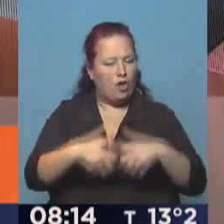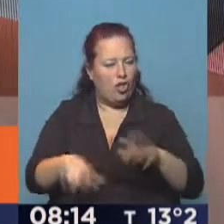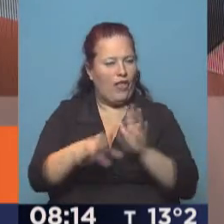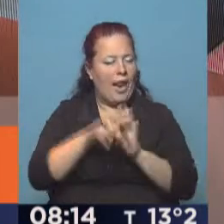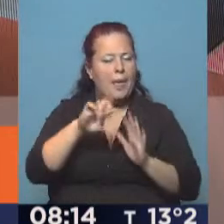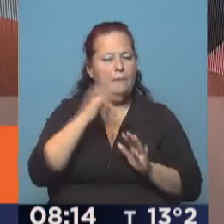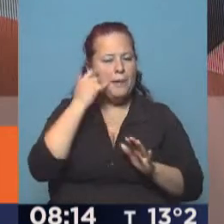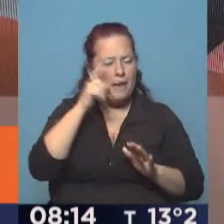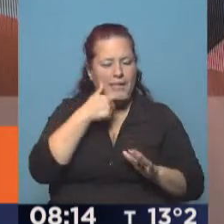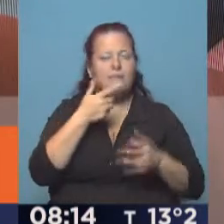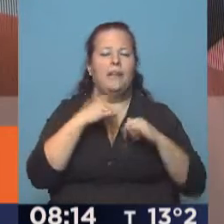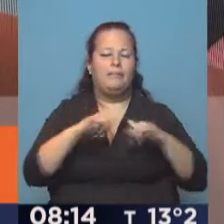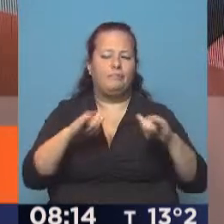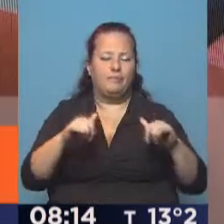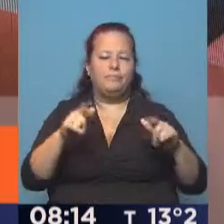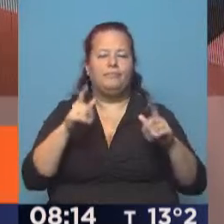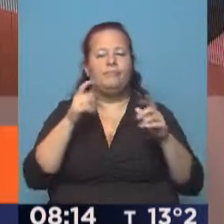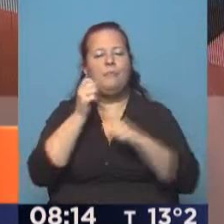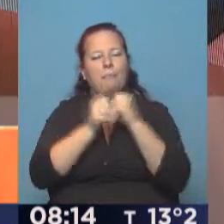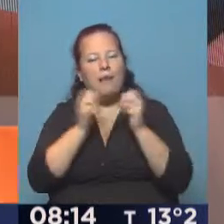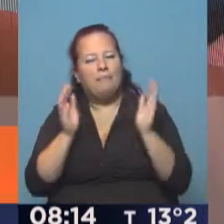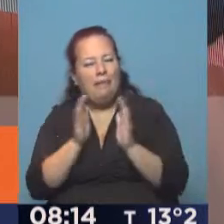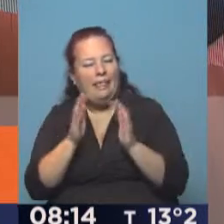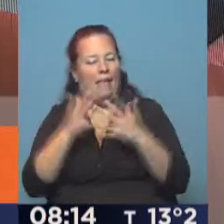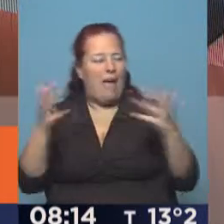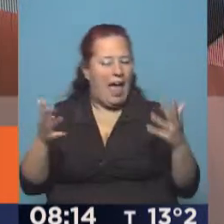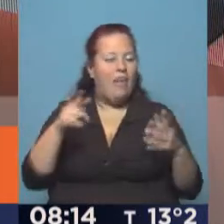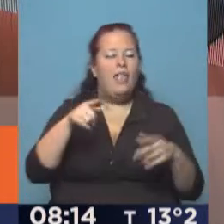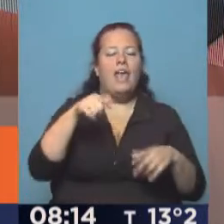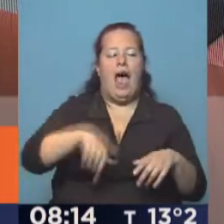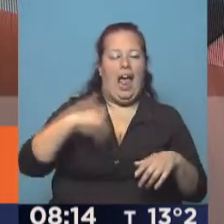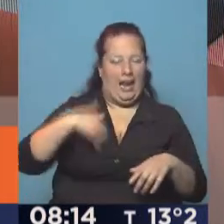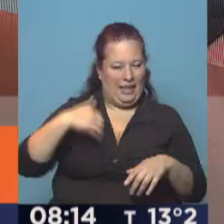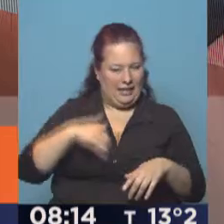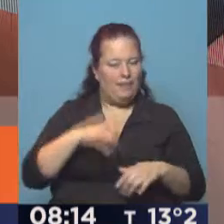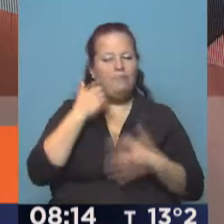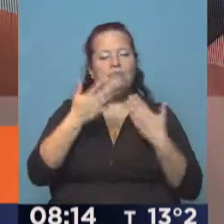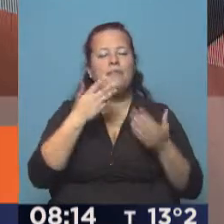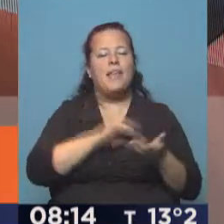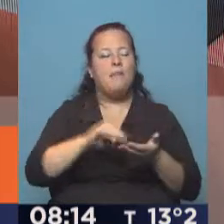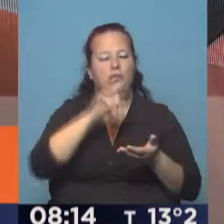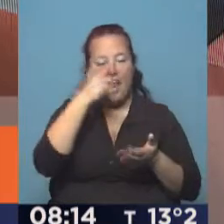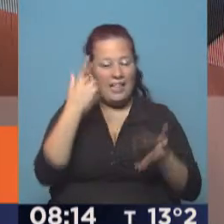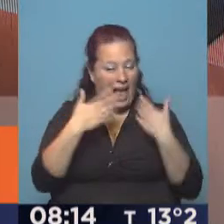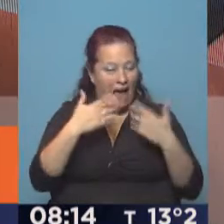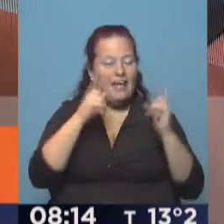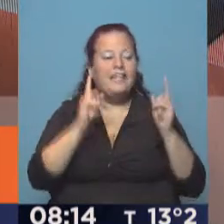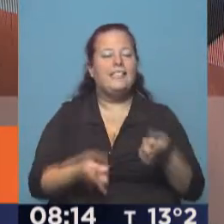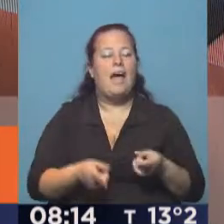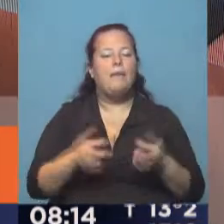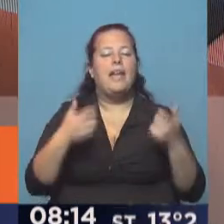de pymes para promocionar la pequeña y mediana empresa en nuestro país. Hablamos con los diputados nacionales y también con